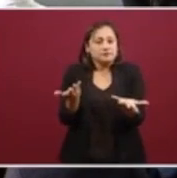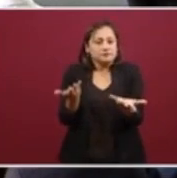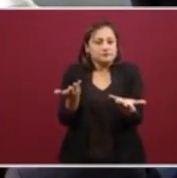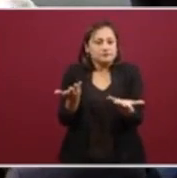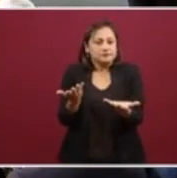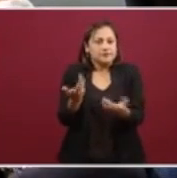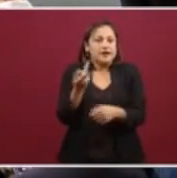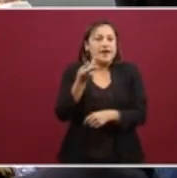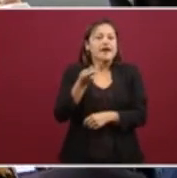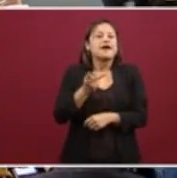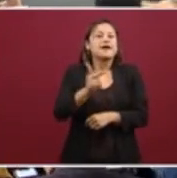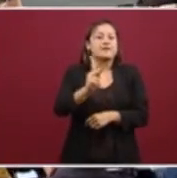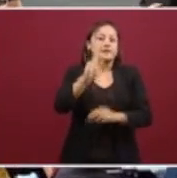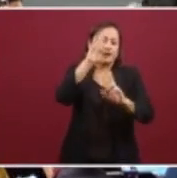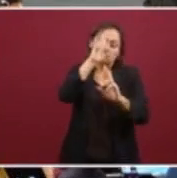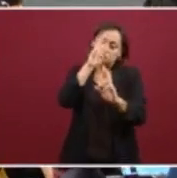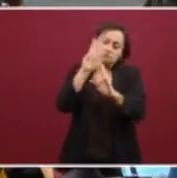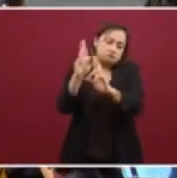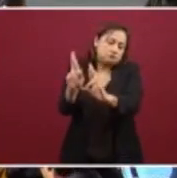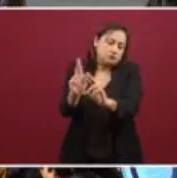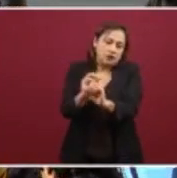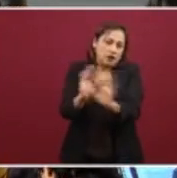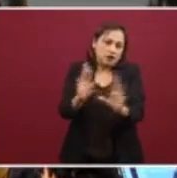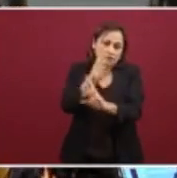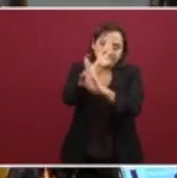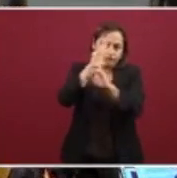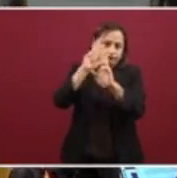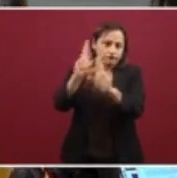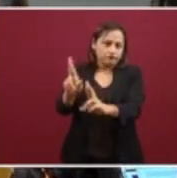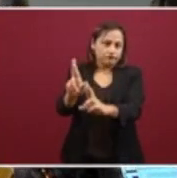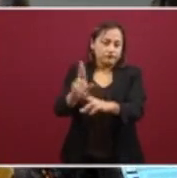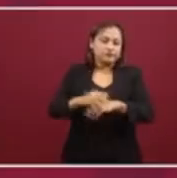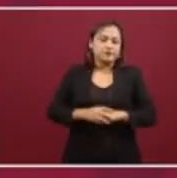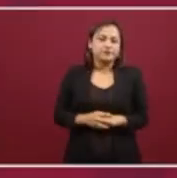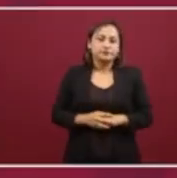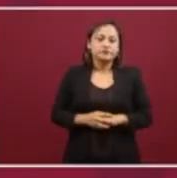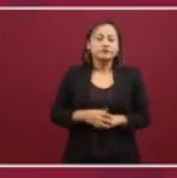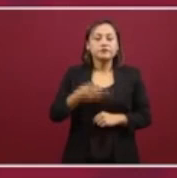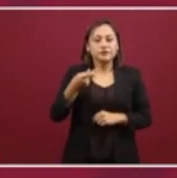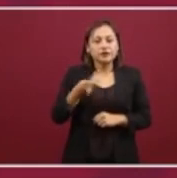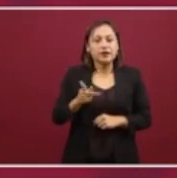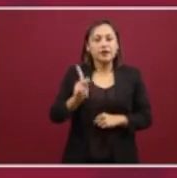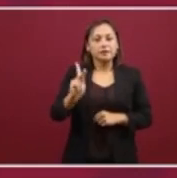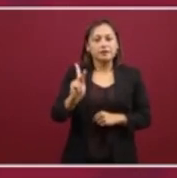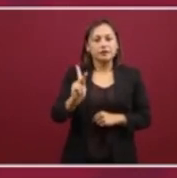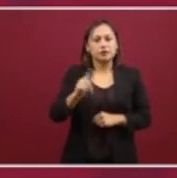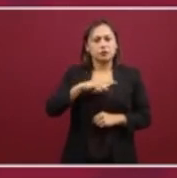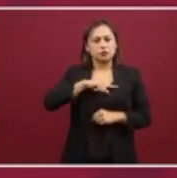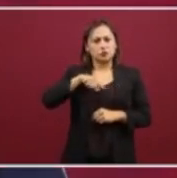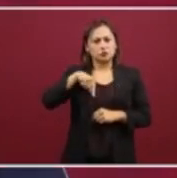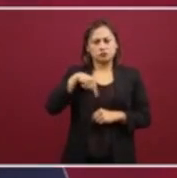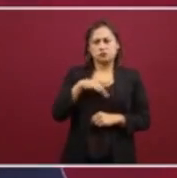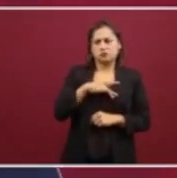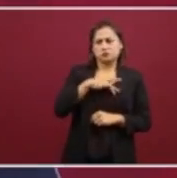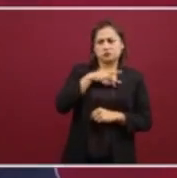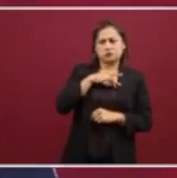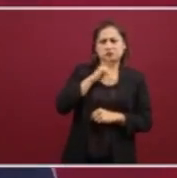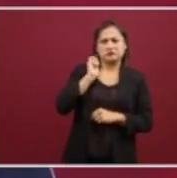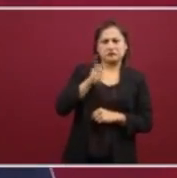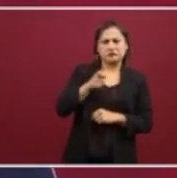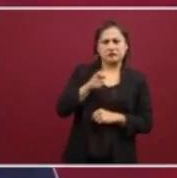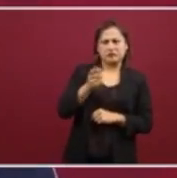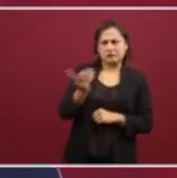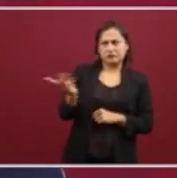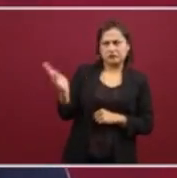respetamos sus puntos de vista, pero sentimos que no son